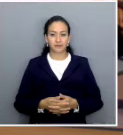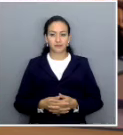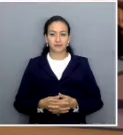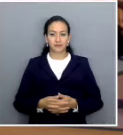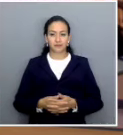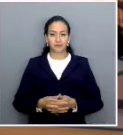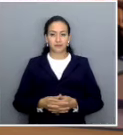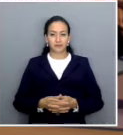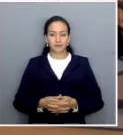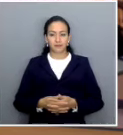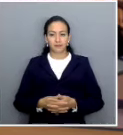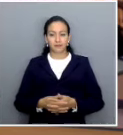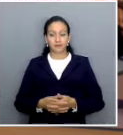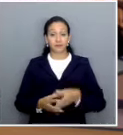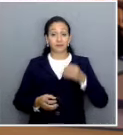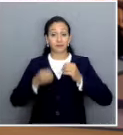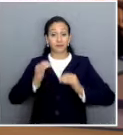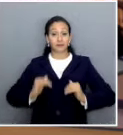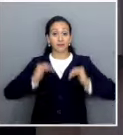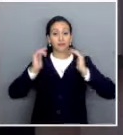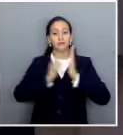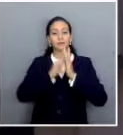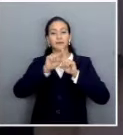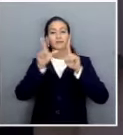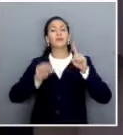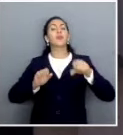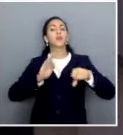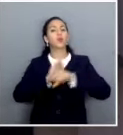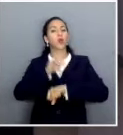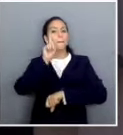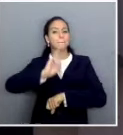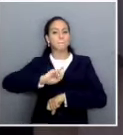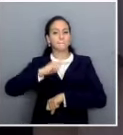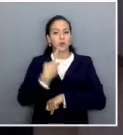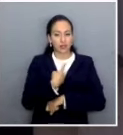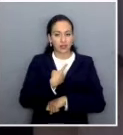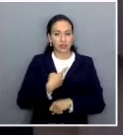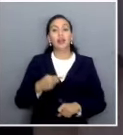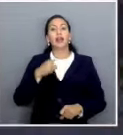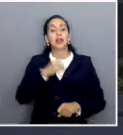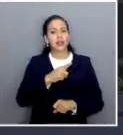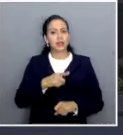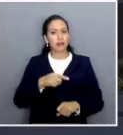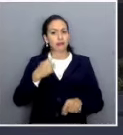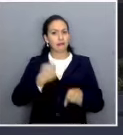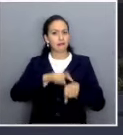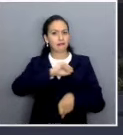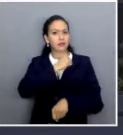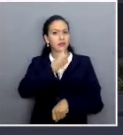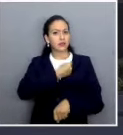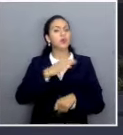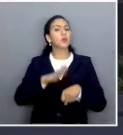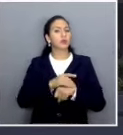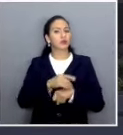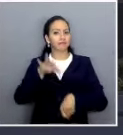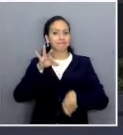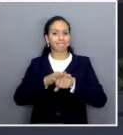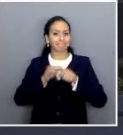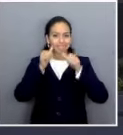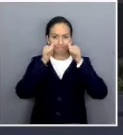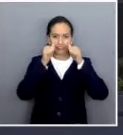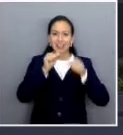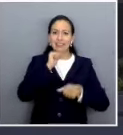La Suprema Corte amparó a una mujer trans que sufrió daños en su salud por negligencia médica. Ordenó que su caso sea